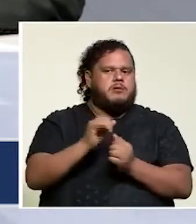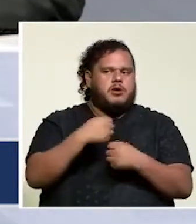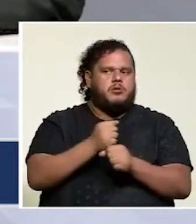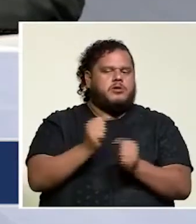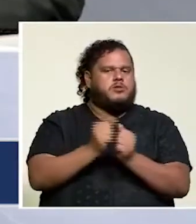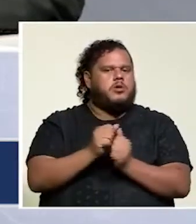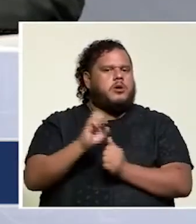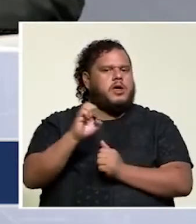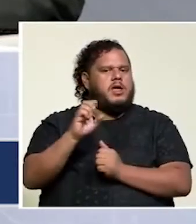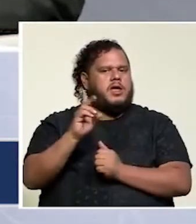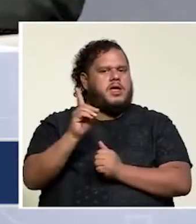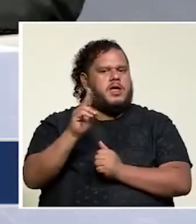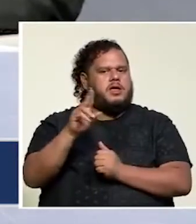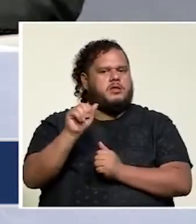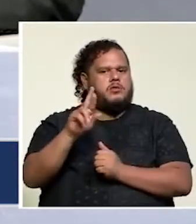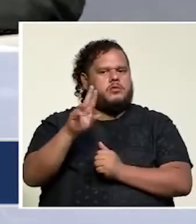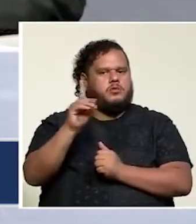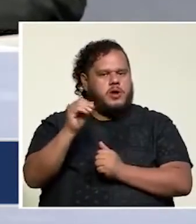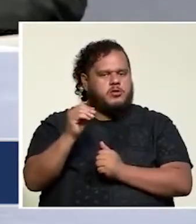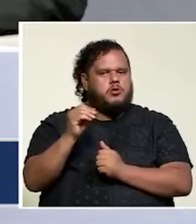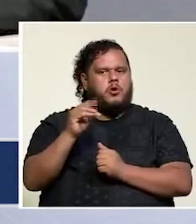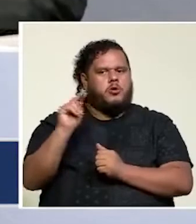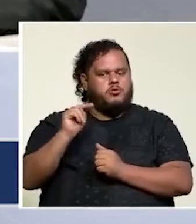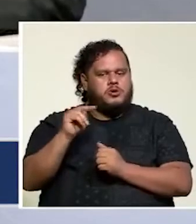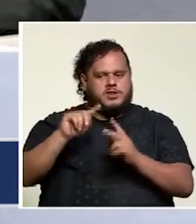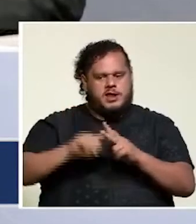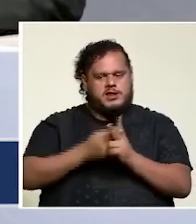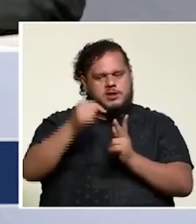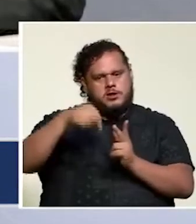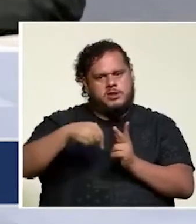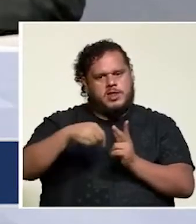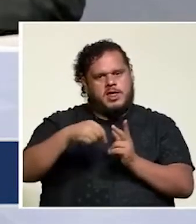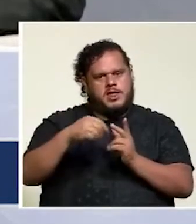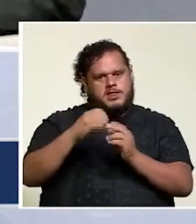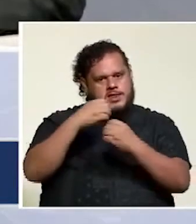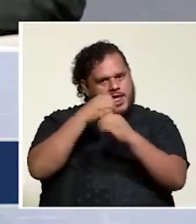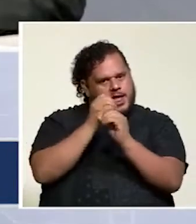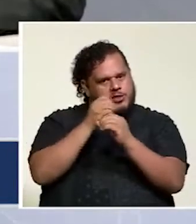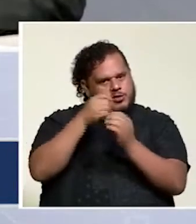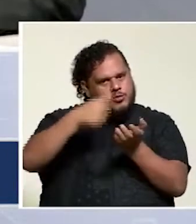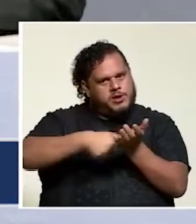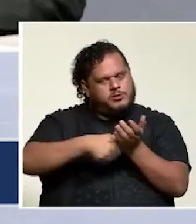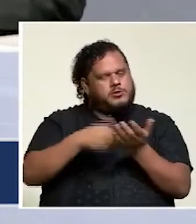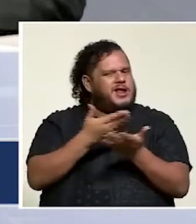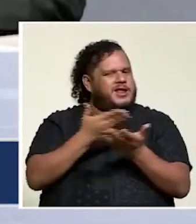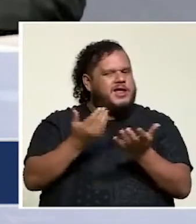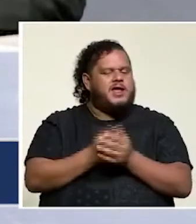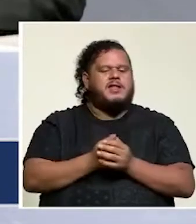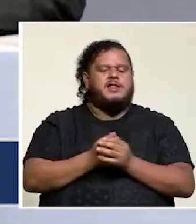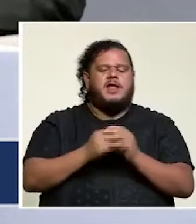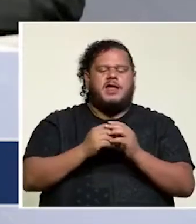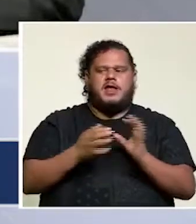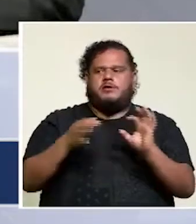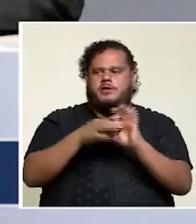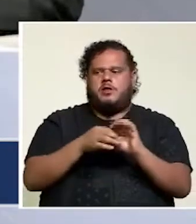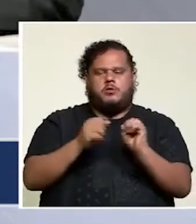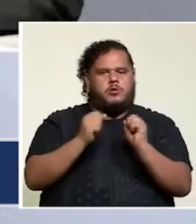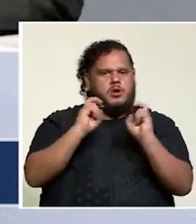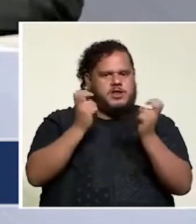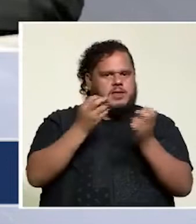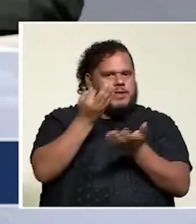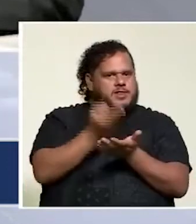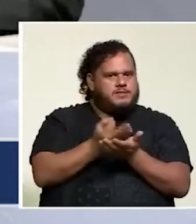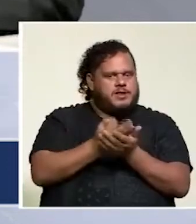con Eduardo Núñez al inicio de este Zoom electoral, y es lo que tiene que ver con el tema del financiamiento.